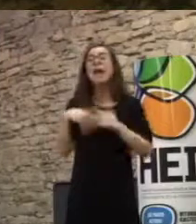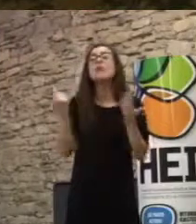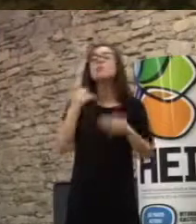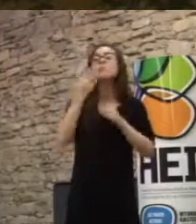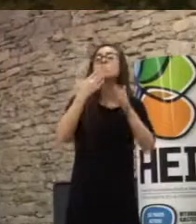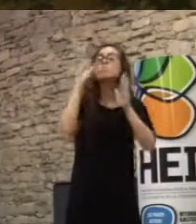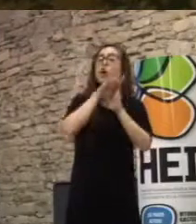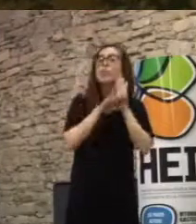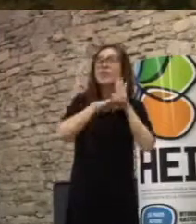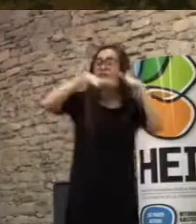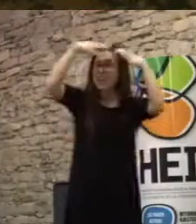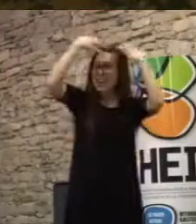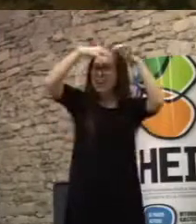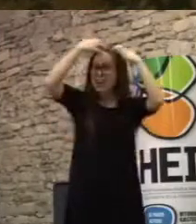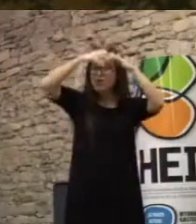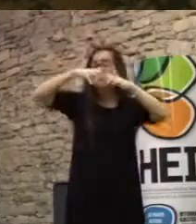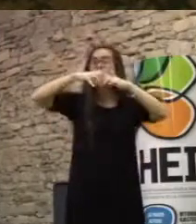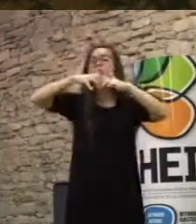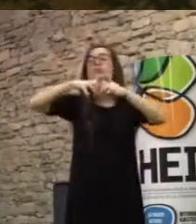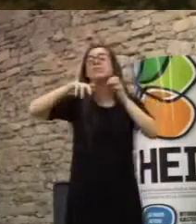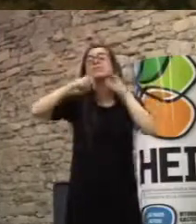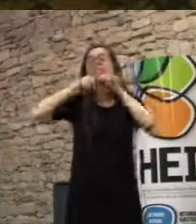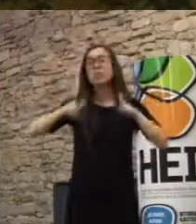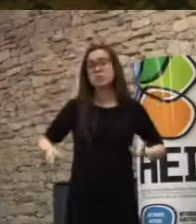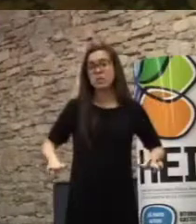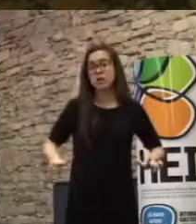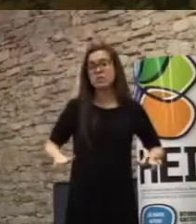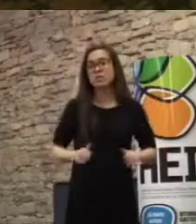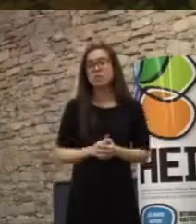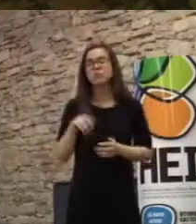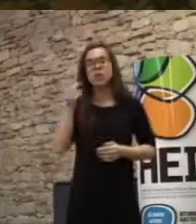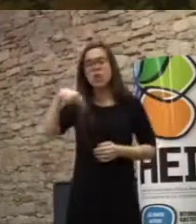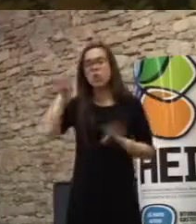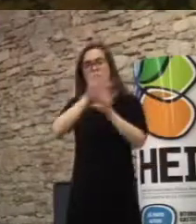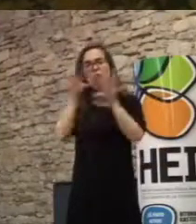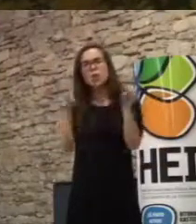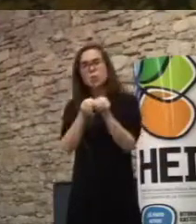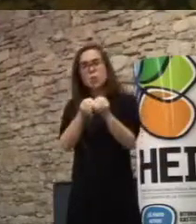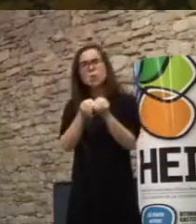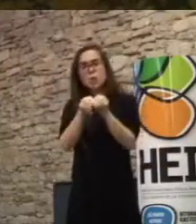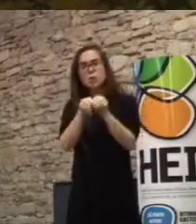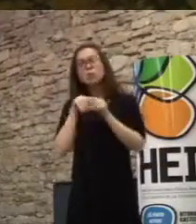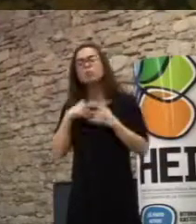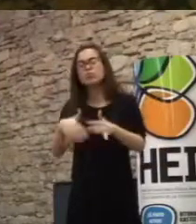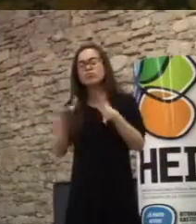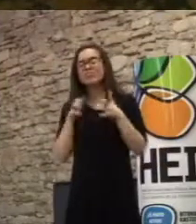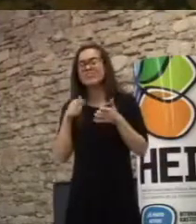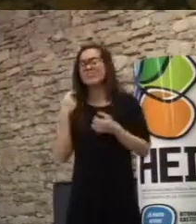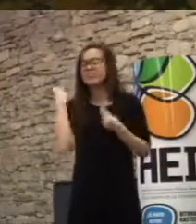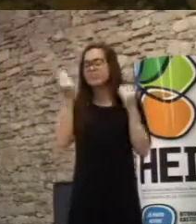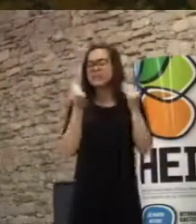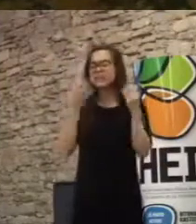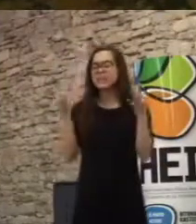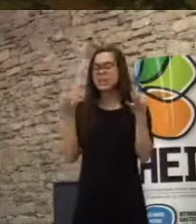programar las neuronas con el lenguaje ellos llegan a la conclusión súper interesante y es que el ser humano se pasa todo el santo